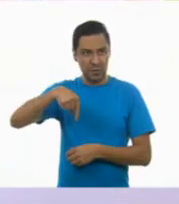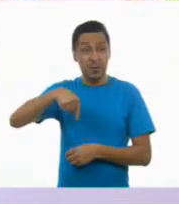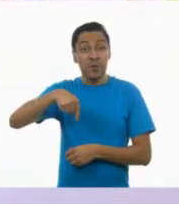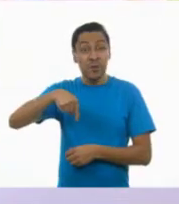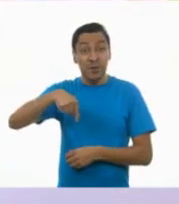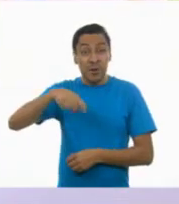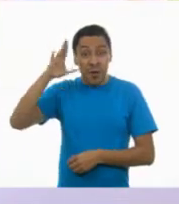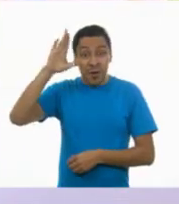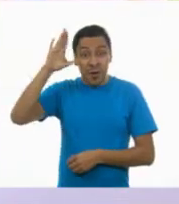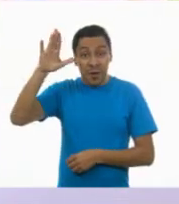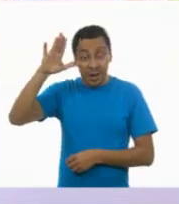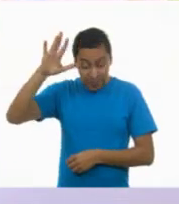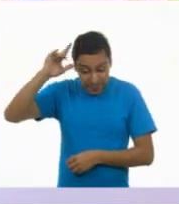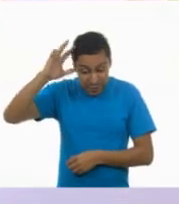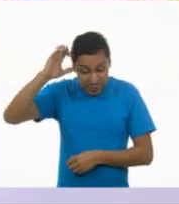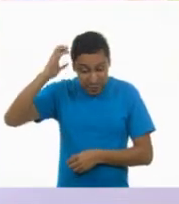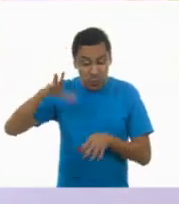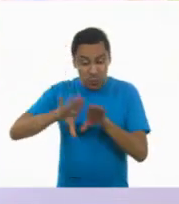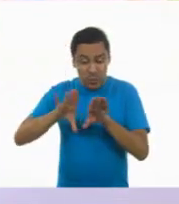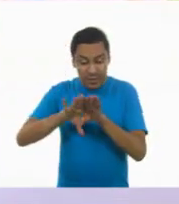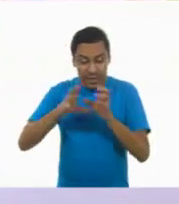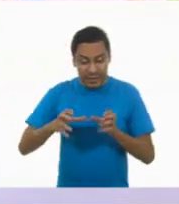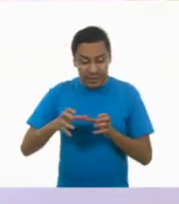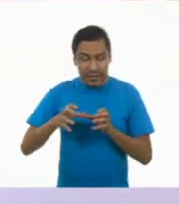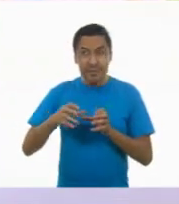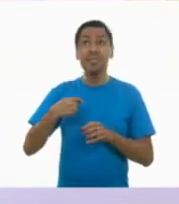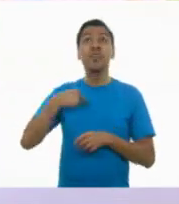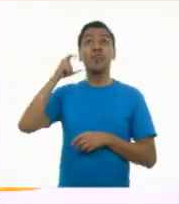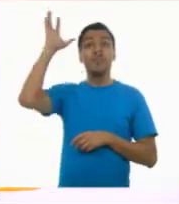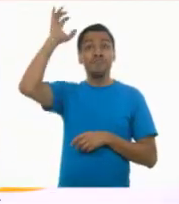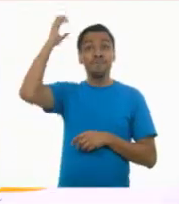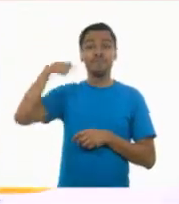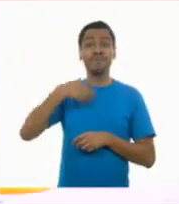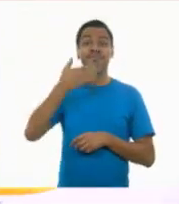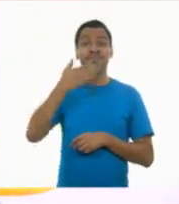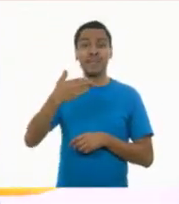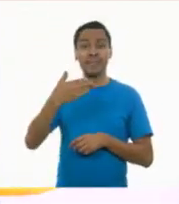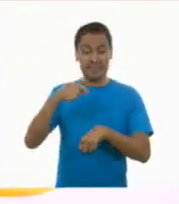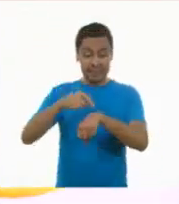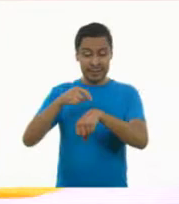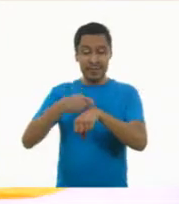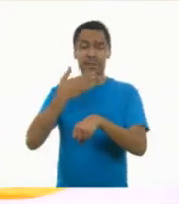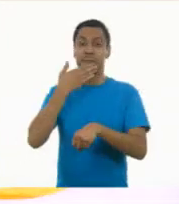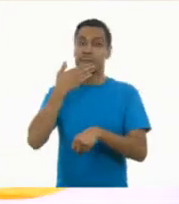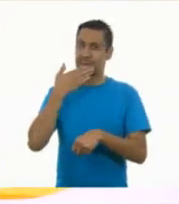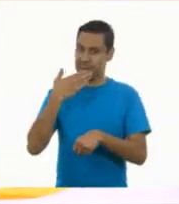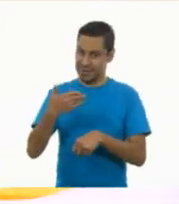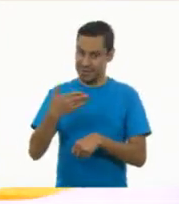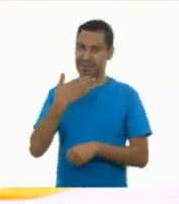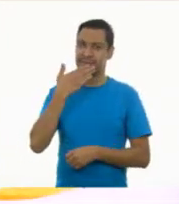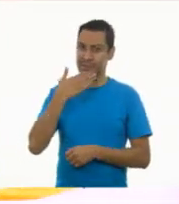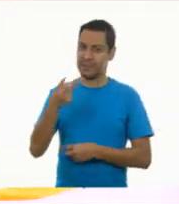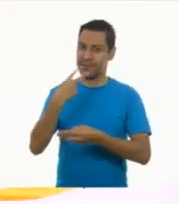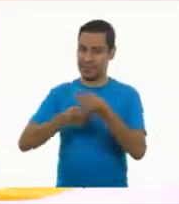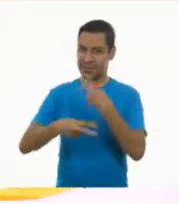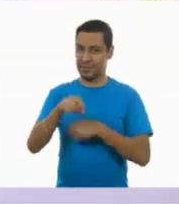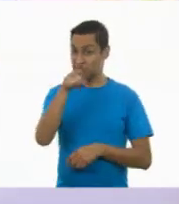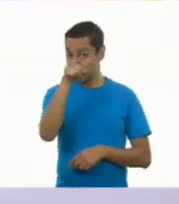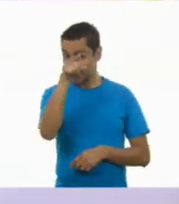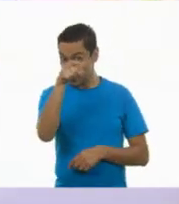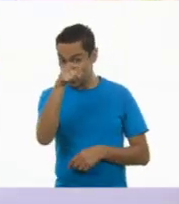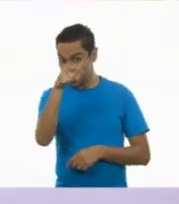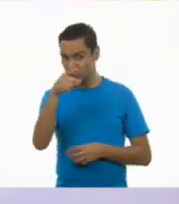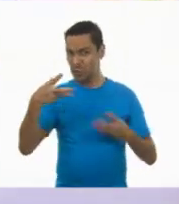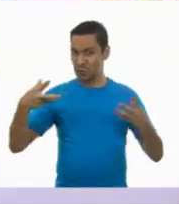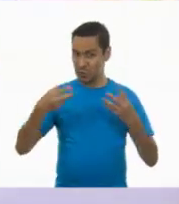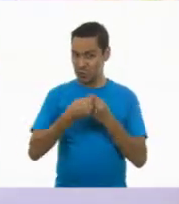¡Panchito! ¡Pepe! ¡Llegaste! ¡Muy bien! Estoy a tiempo, ¿verdad? Sí, estás muy a tiempo. ¿Qué tal si le damos la bienvenida a todas las niñas y niños